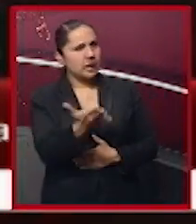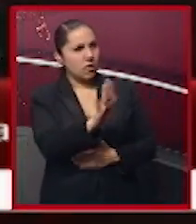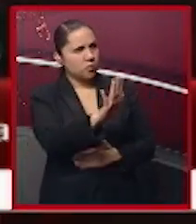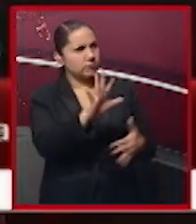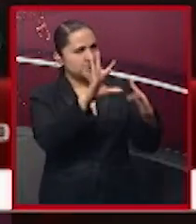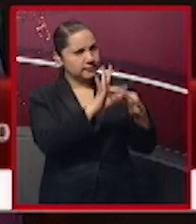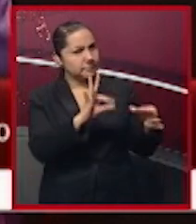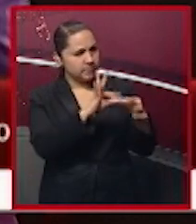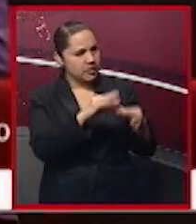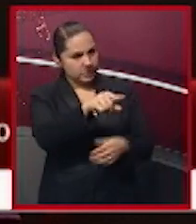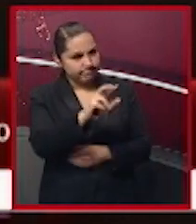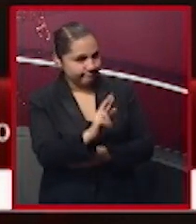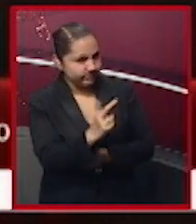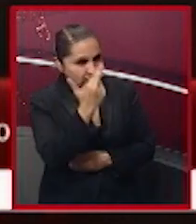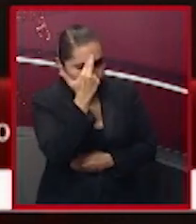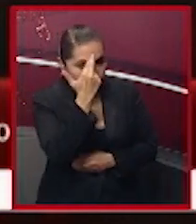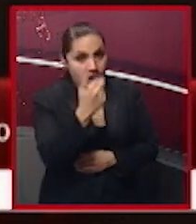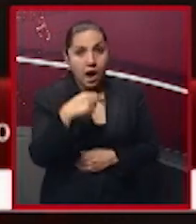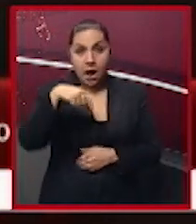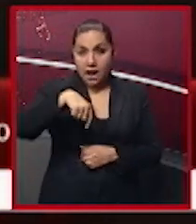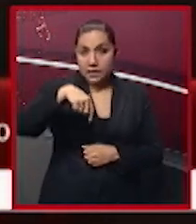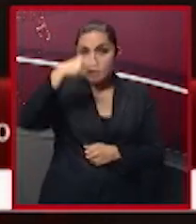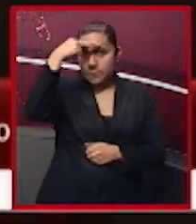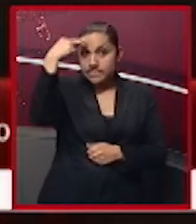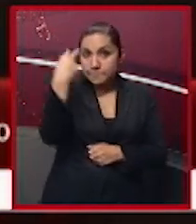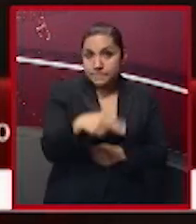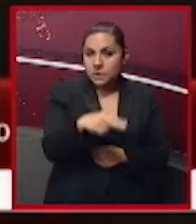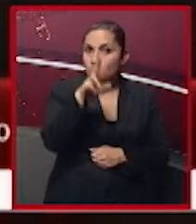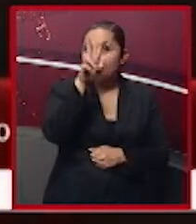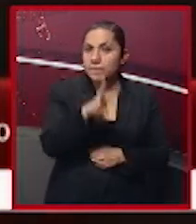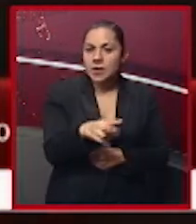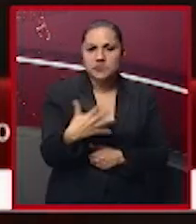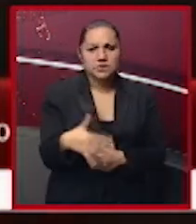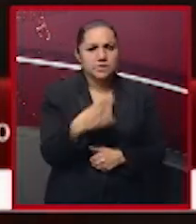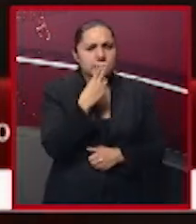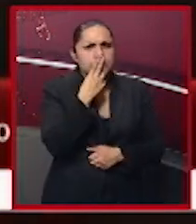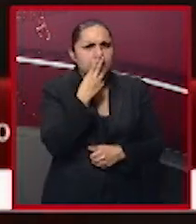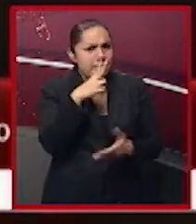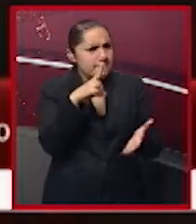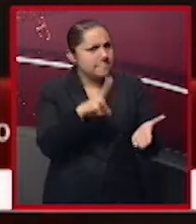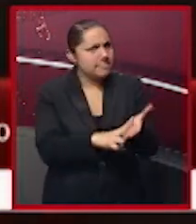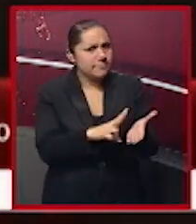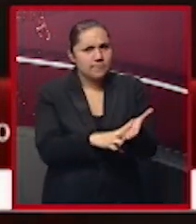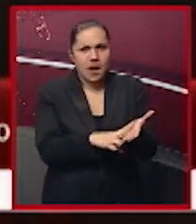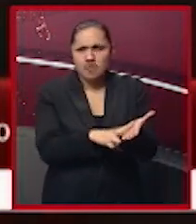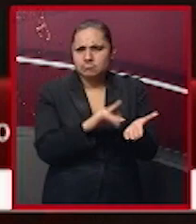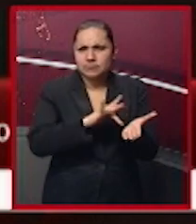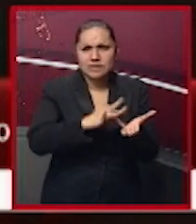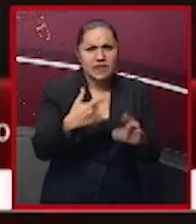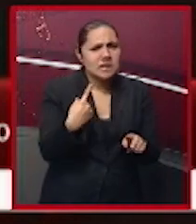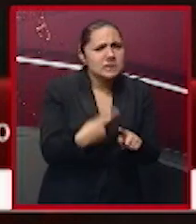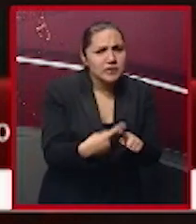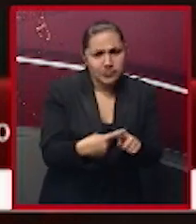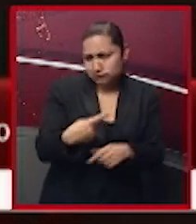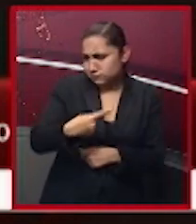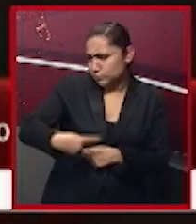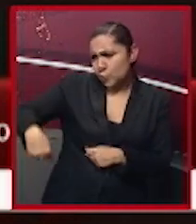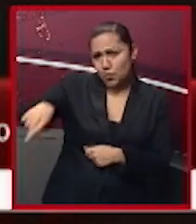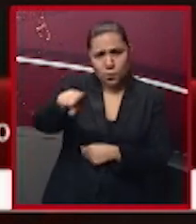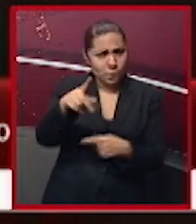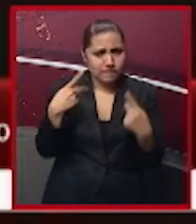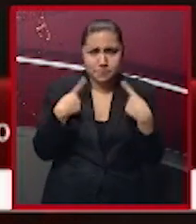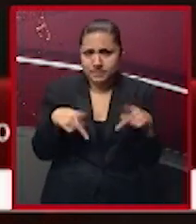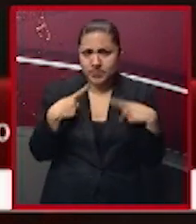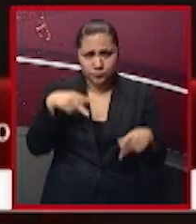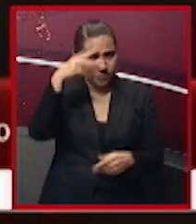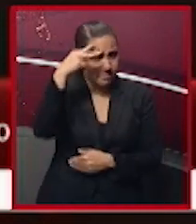la verdadera riqueza de México está en su gente, y por ello es fundamental contar con